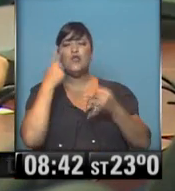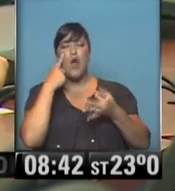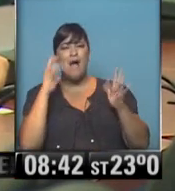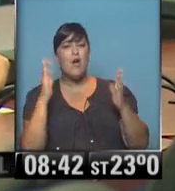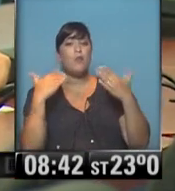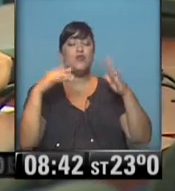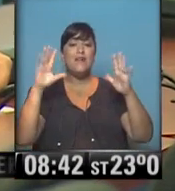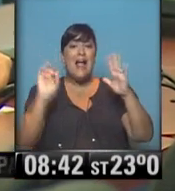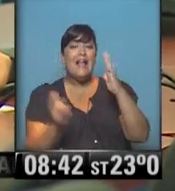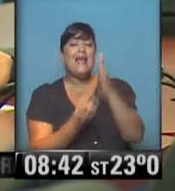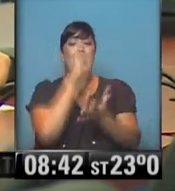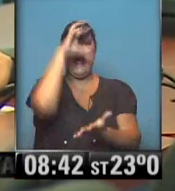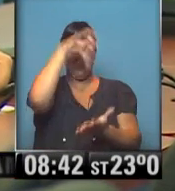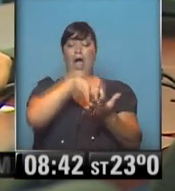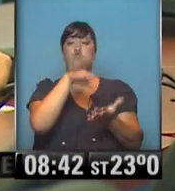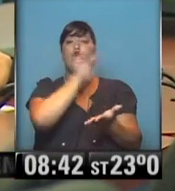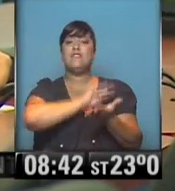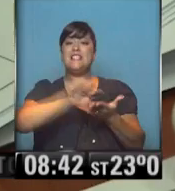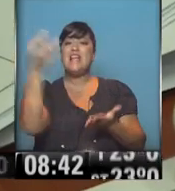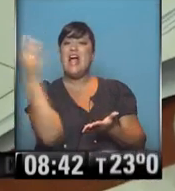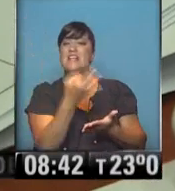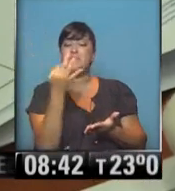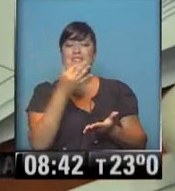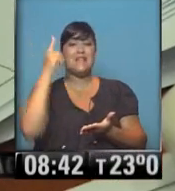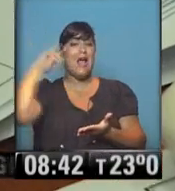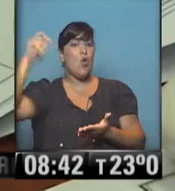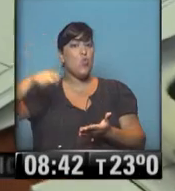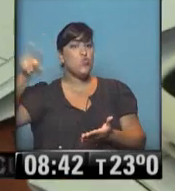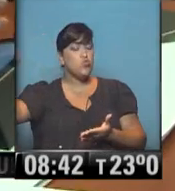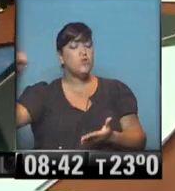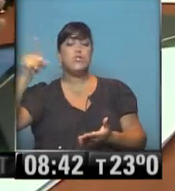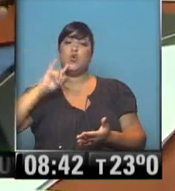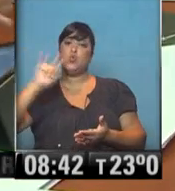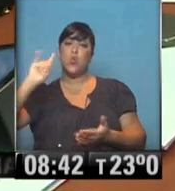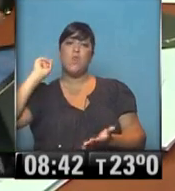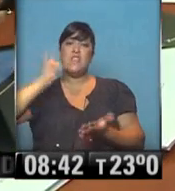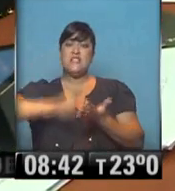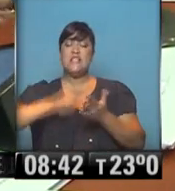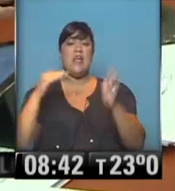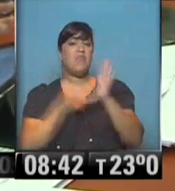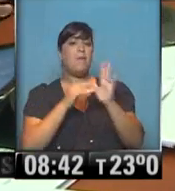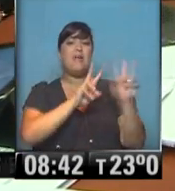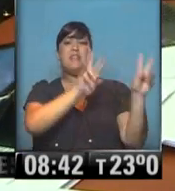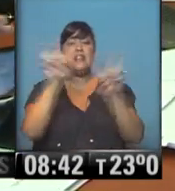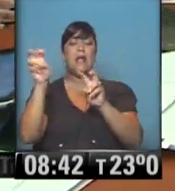de crear una oficina especializada donde la corte eh Determine y decide en cada caso Cómo cómo se actúa